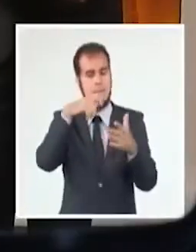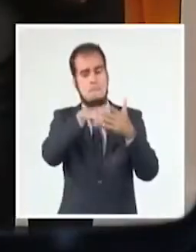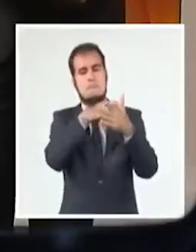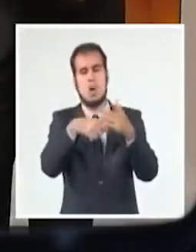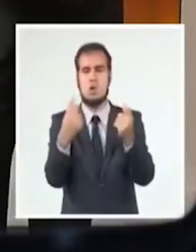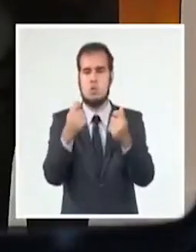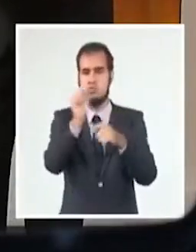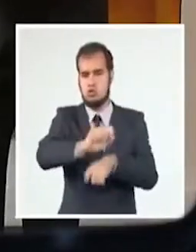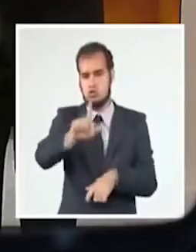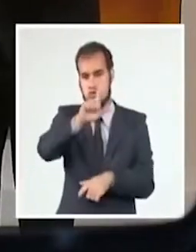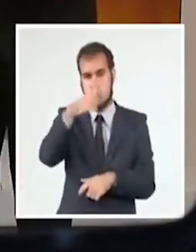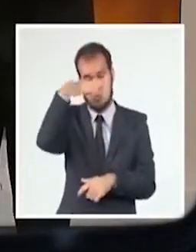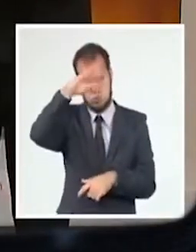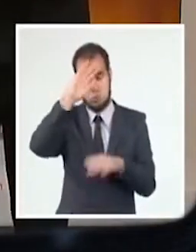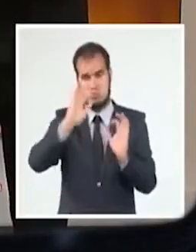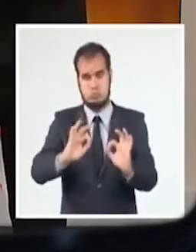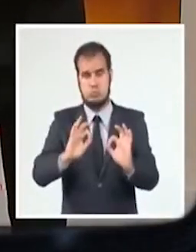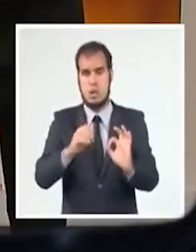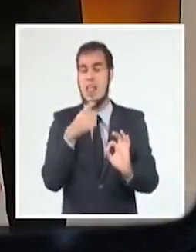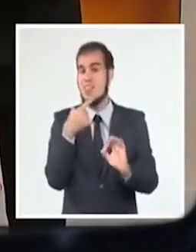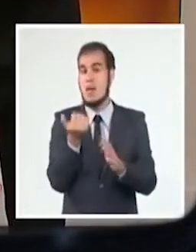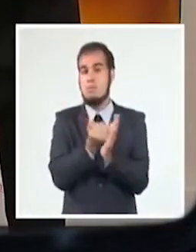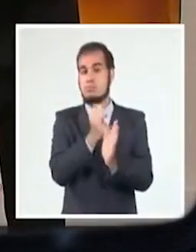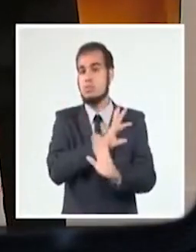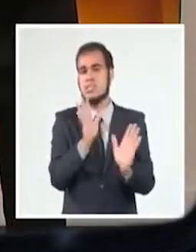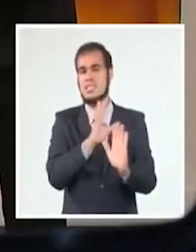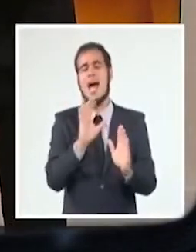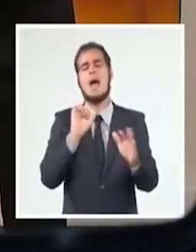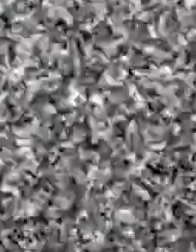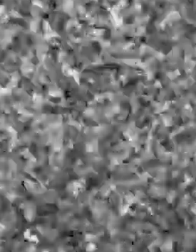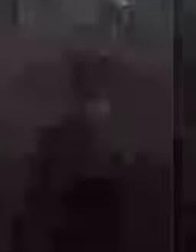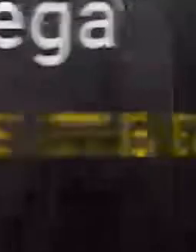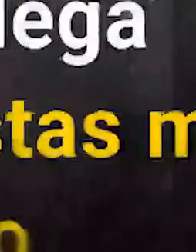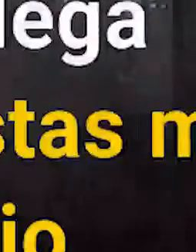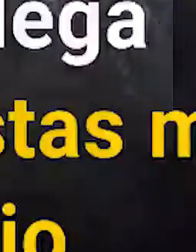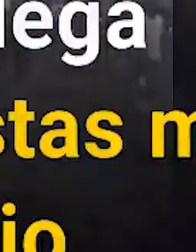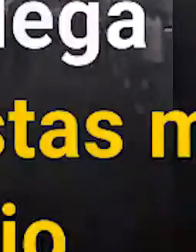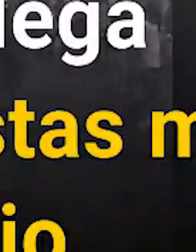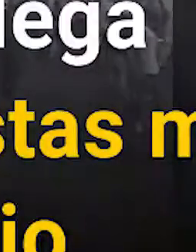Se aprobó el decreto ley sobre las micro, pequeñas y medianas empresas.